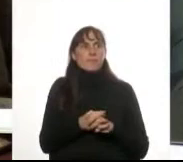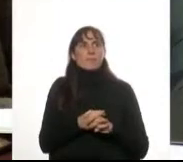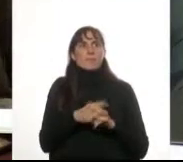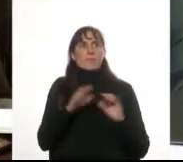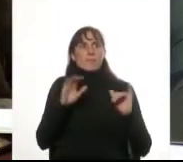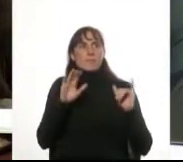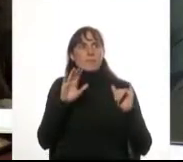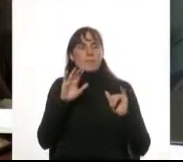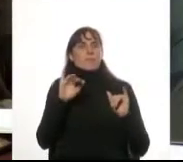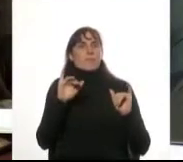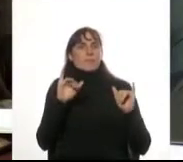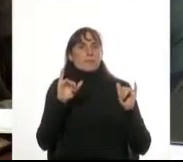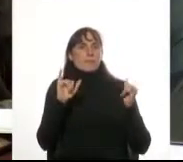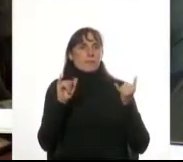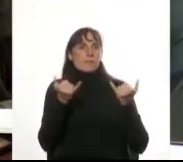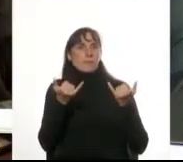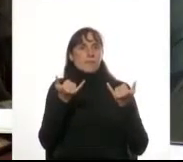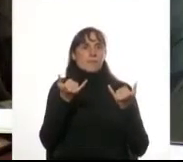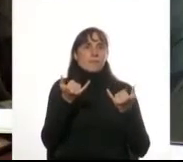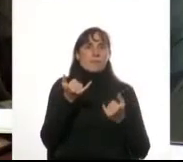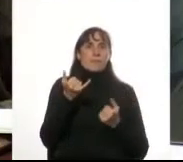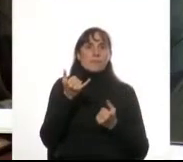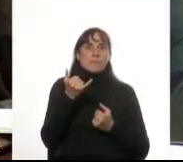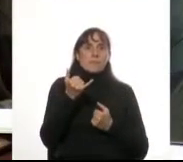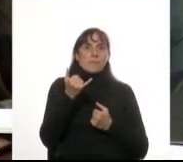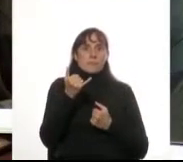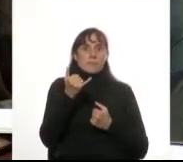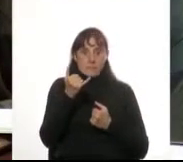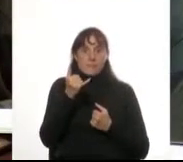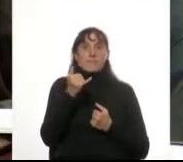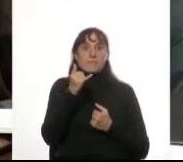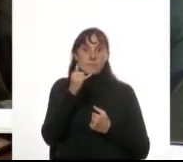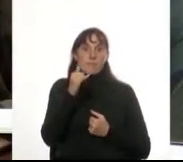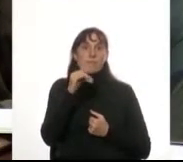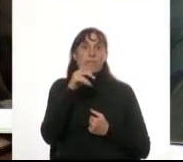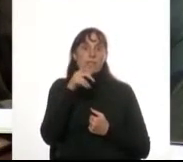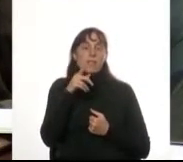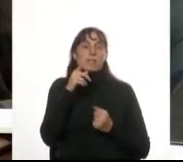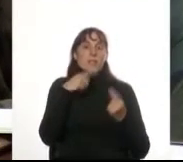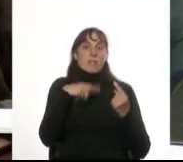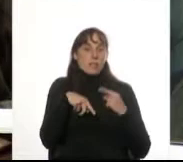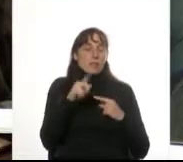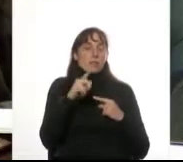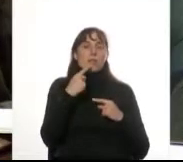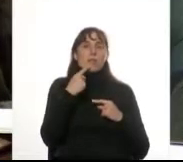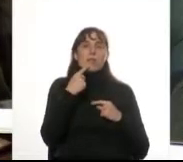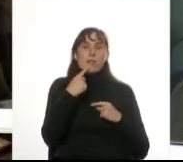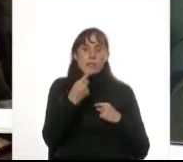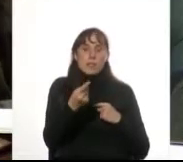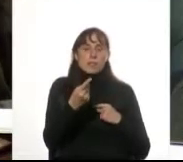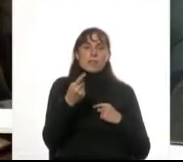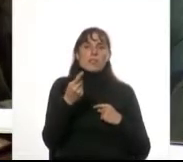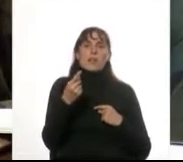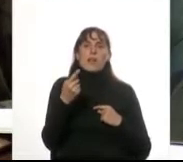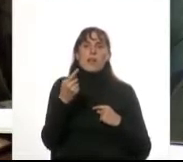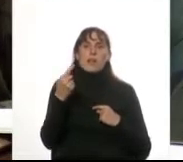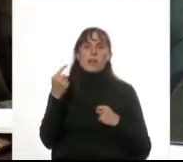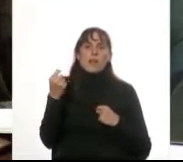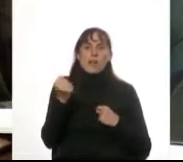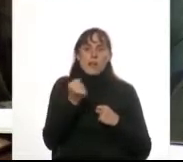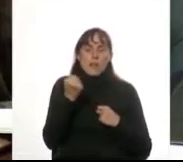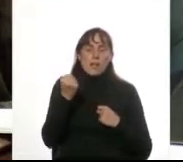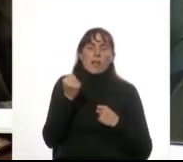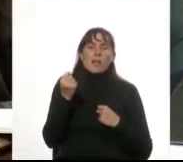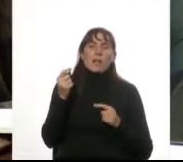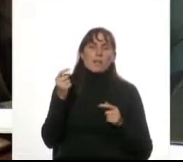50 alucinados no hacen una revolución, pero son capaces de hacer hilacha la estabilidad de